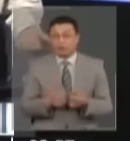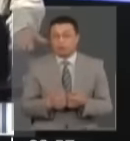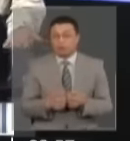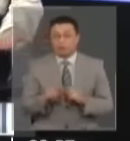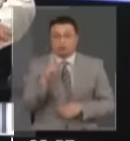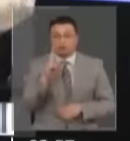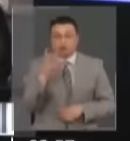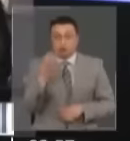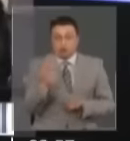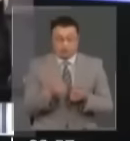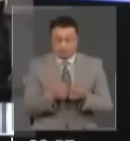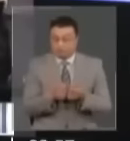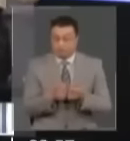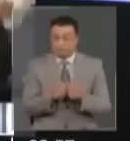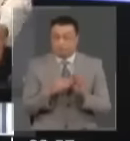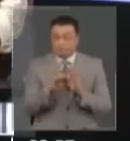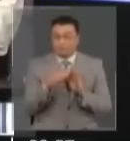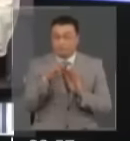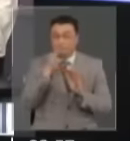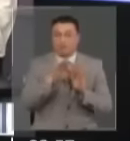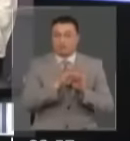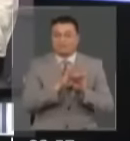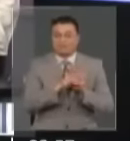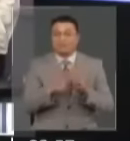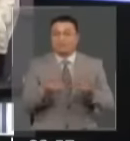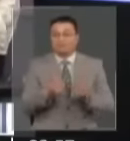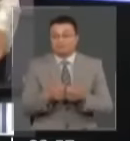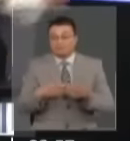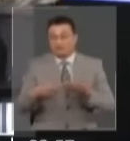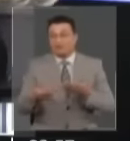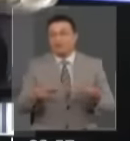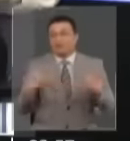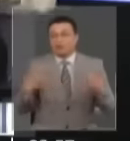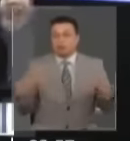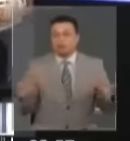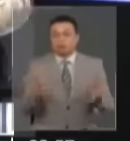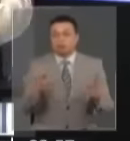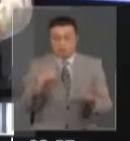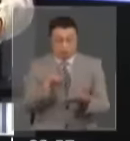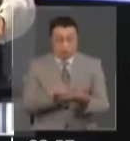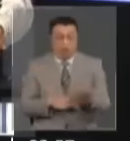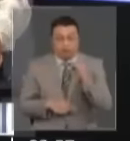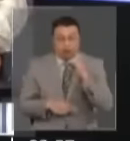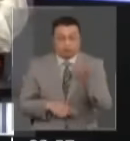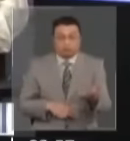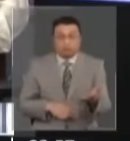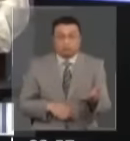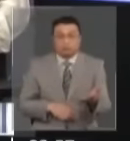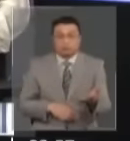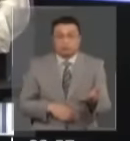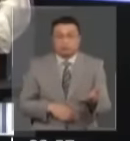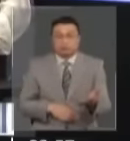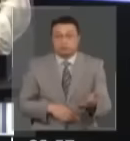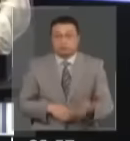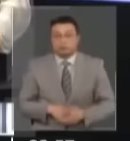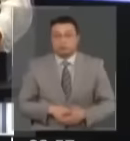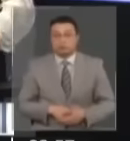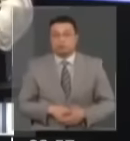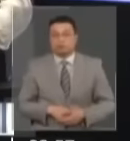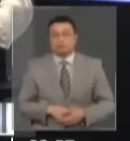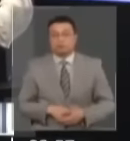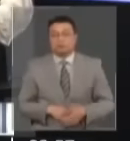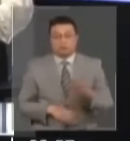más de 140 caracteres. O sea. Su mejor. Sí, claro. La enviaron. Bueno, la vemos. Pero una frase, pero léela, pero si tiene la pantalla para leerla. Le quiero